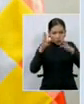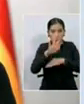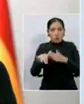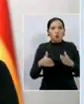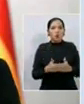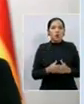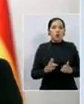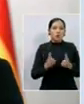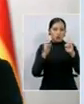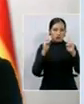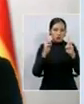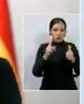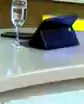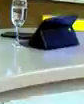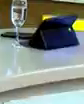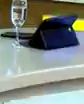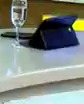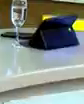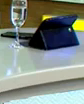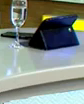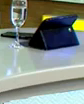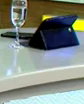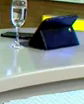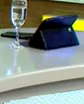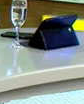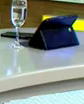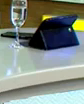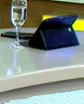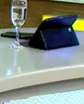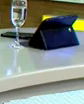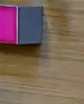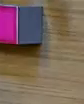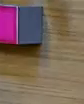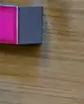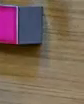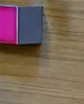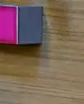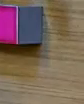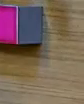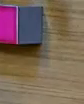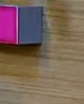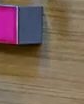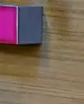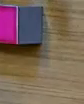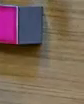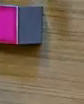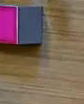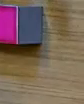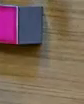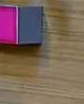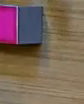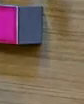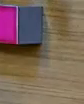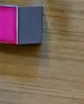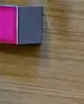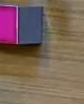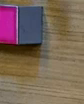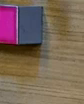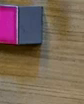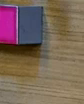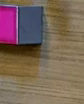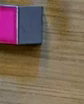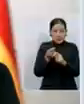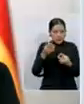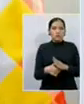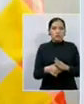situación adversa, a pesar de esta situación transitoria de liquidez que hemos tenido y estamos pasando, pero es transitorio, tenemos